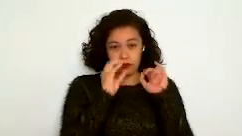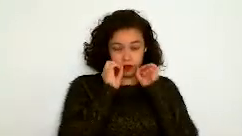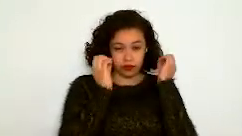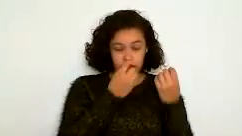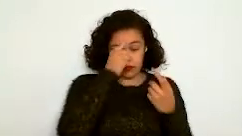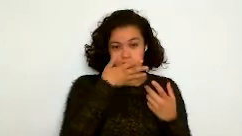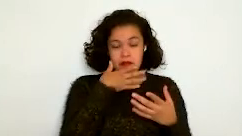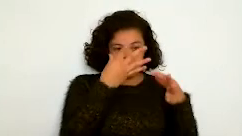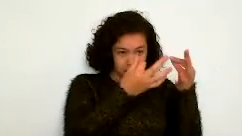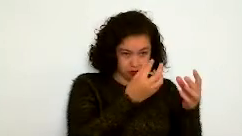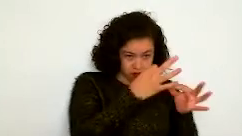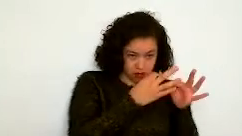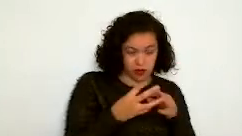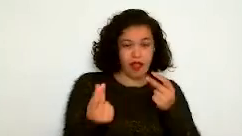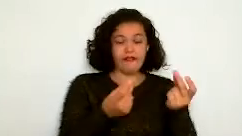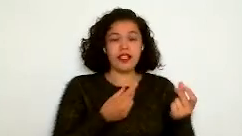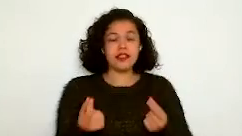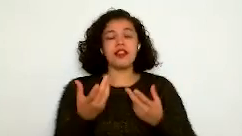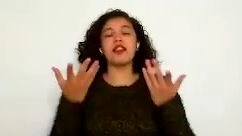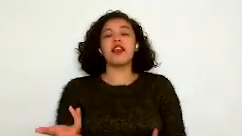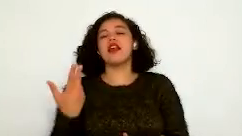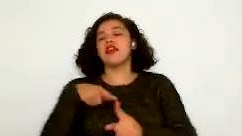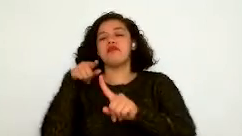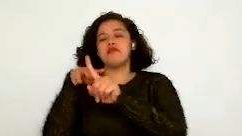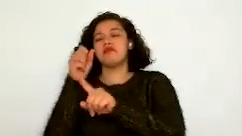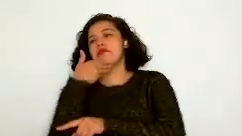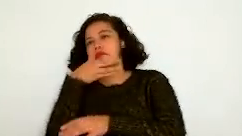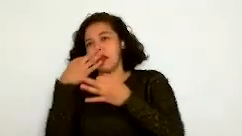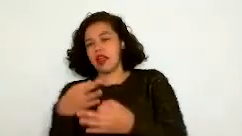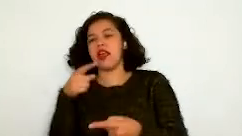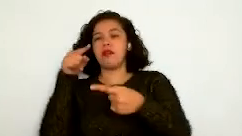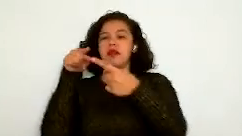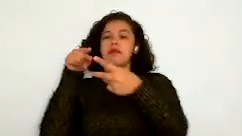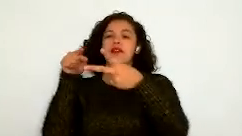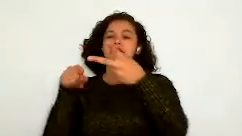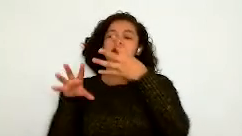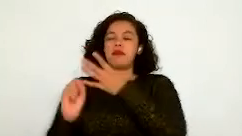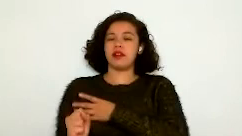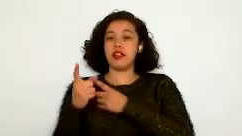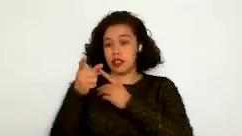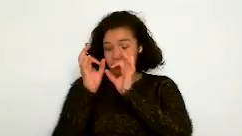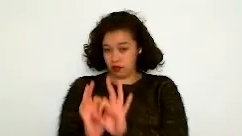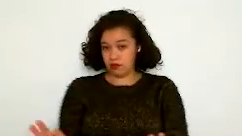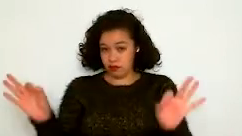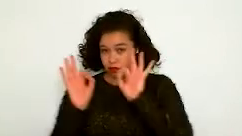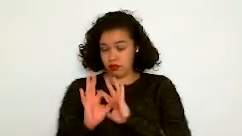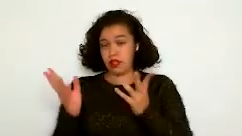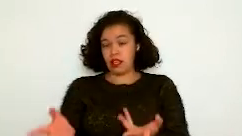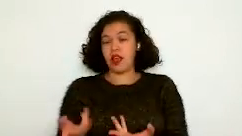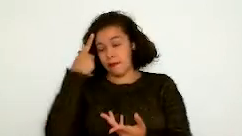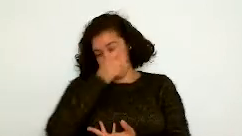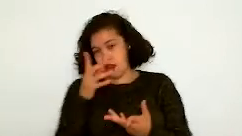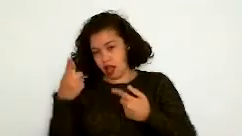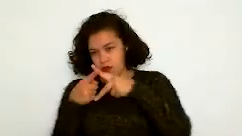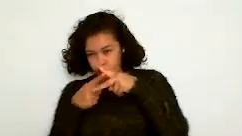sea eficaz, sea eficiente, lleguemos a resultados óptimos, alcancemos metas. Esto es importantísimo, esta visión cuantitativa.